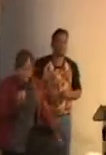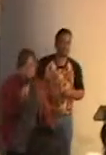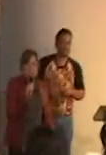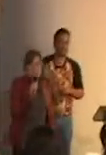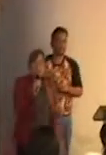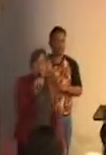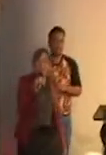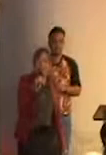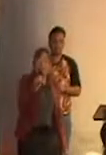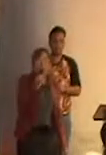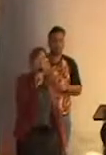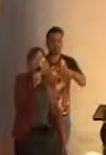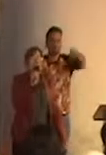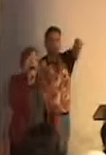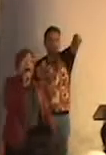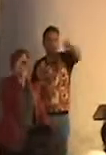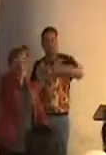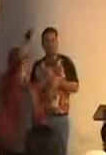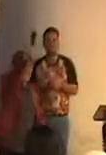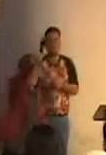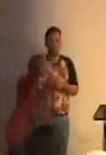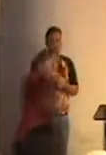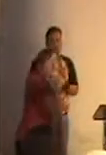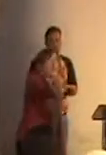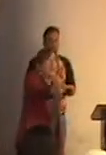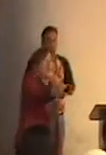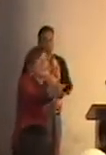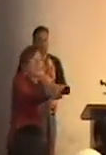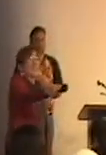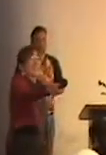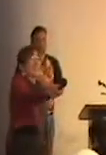cada una, el que nos quiera compartir o la que nos quiera compartir. Allá.